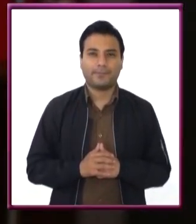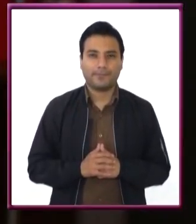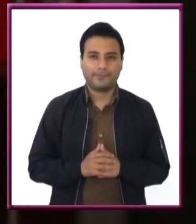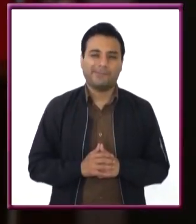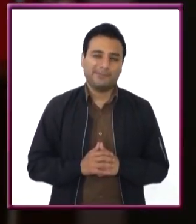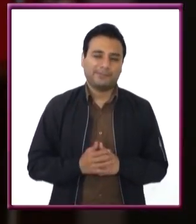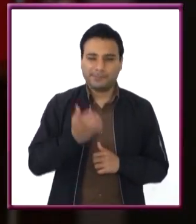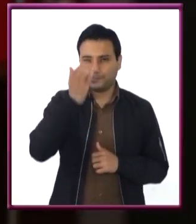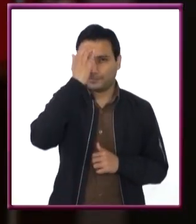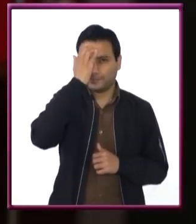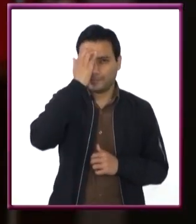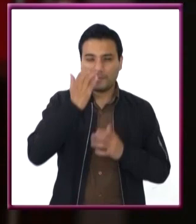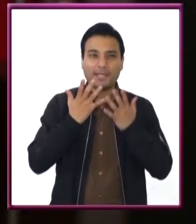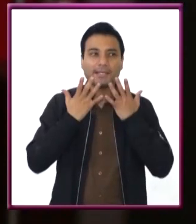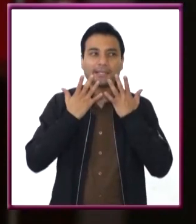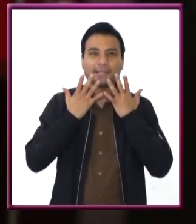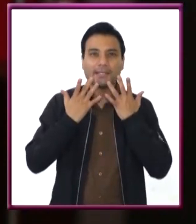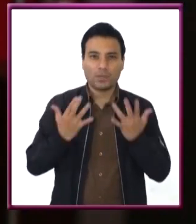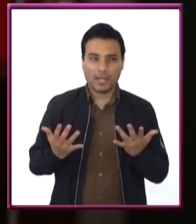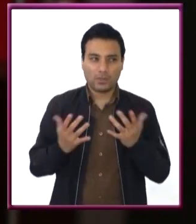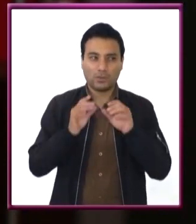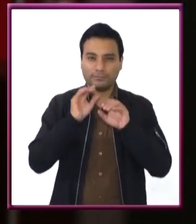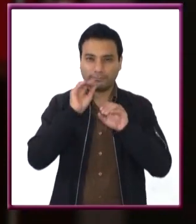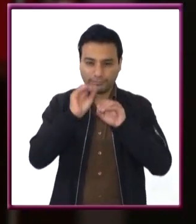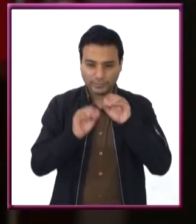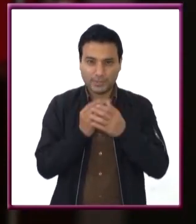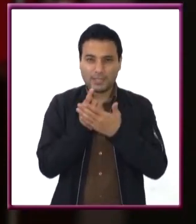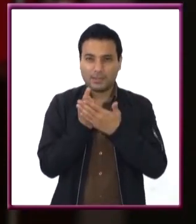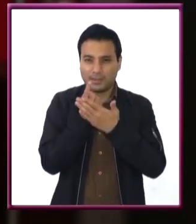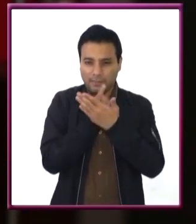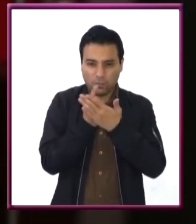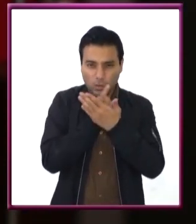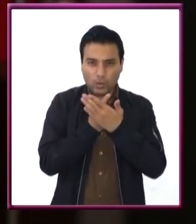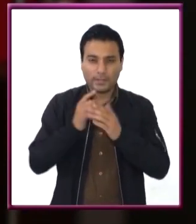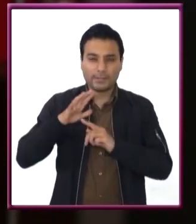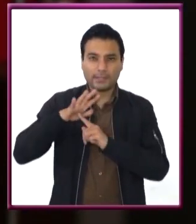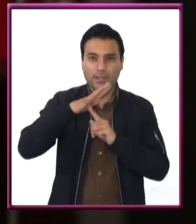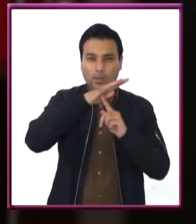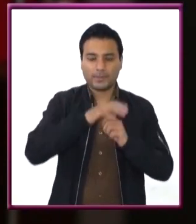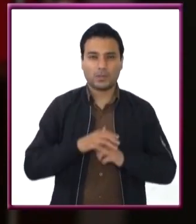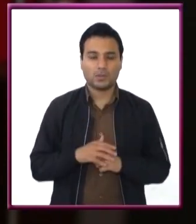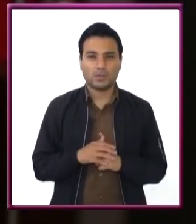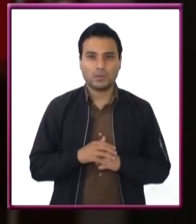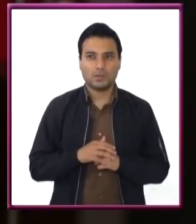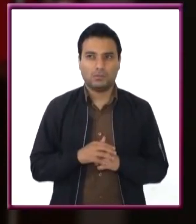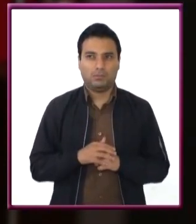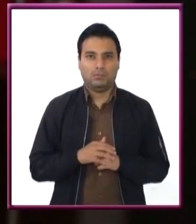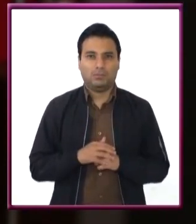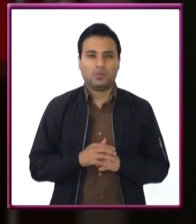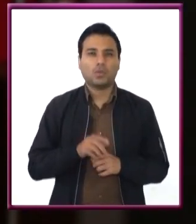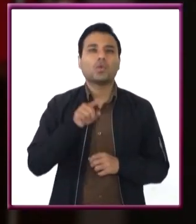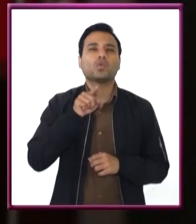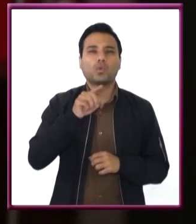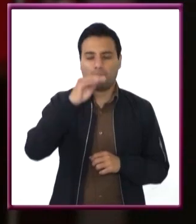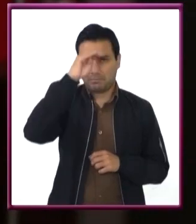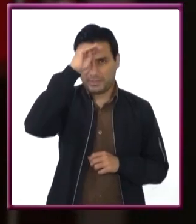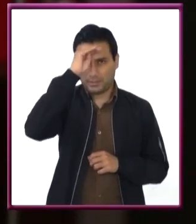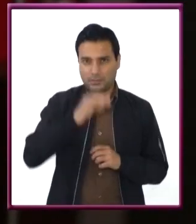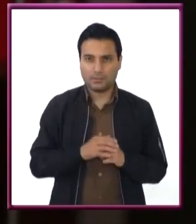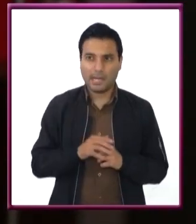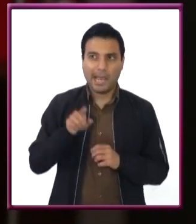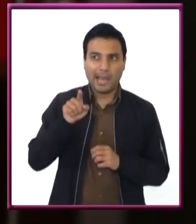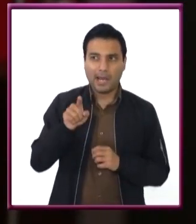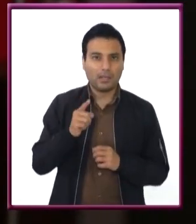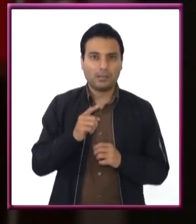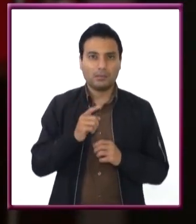sabemos que Leonardo da Vinci hizo bocetos de helicópteros, pero ¿cuáles crees que fueron los